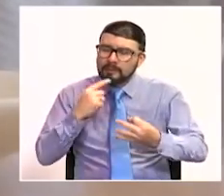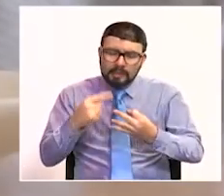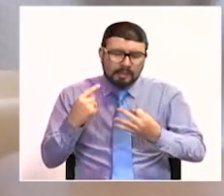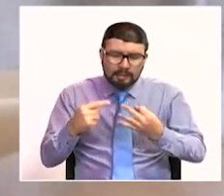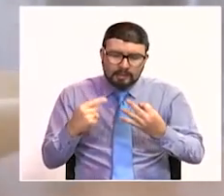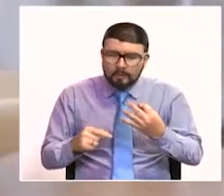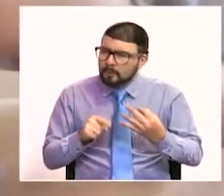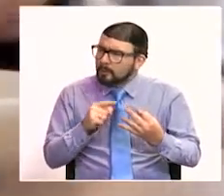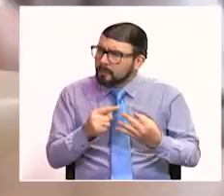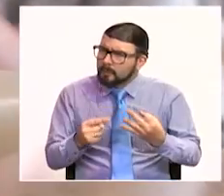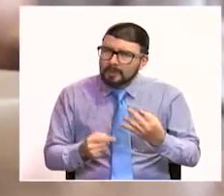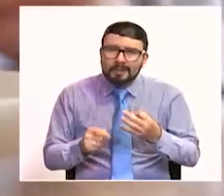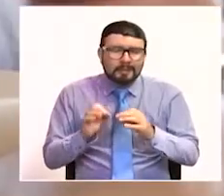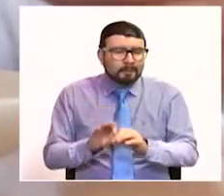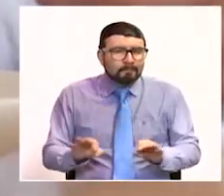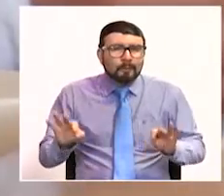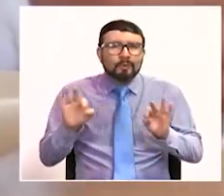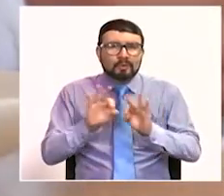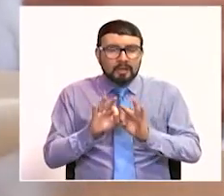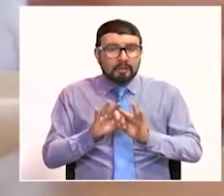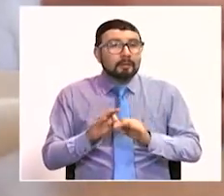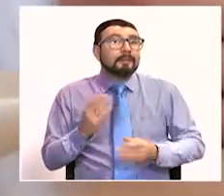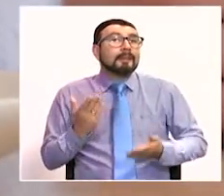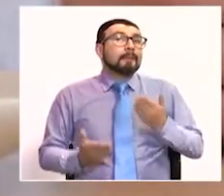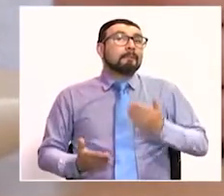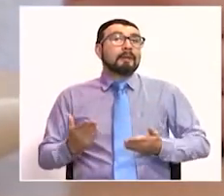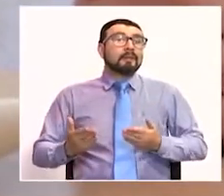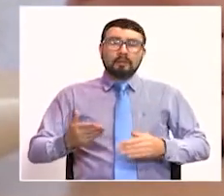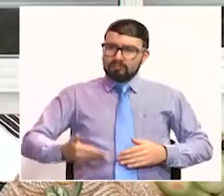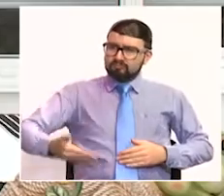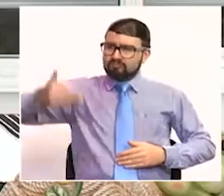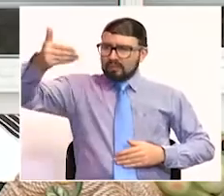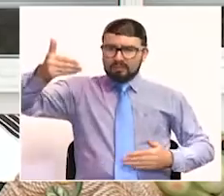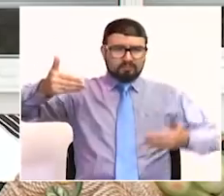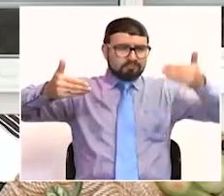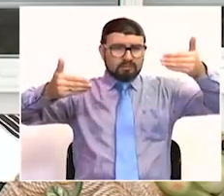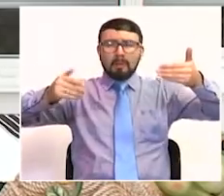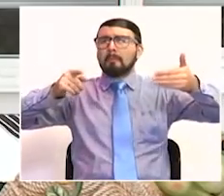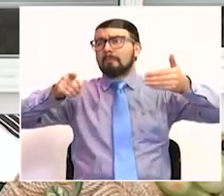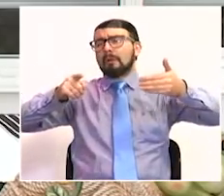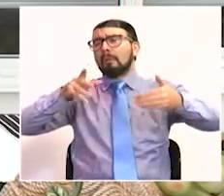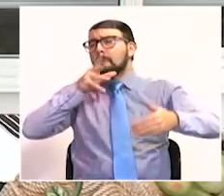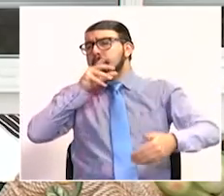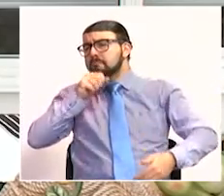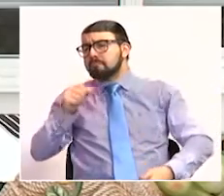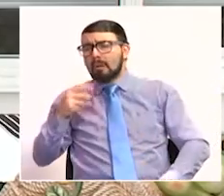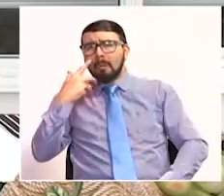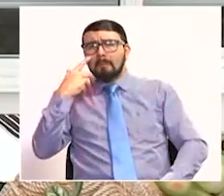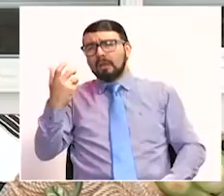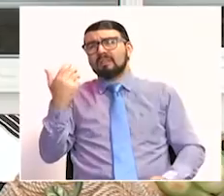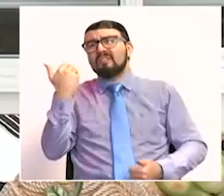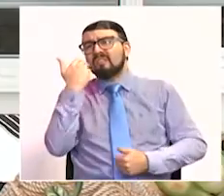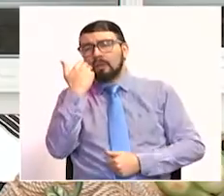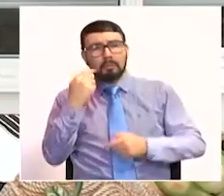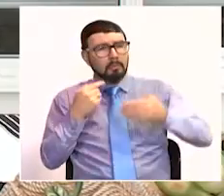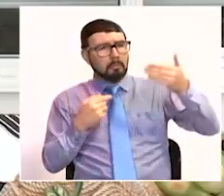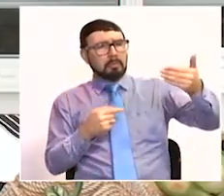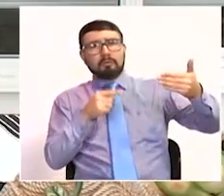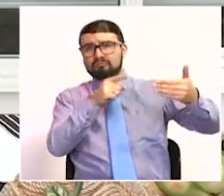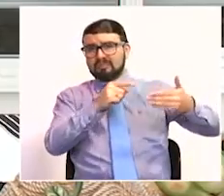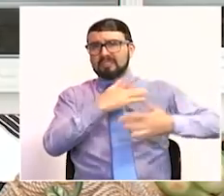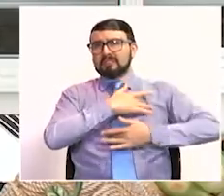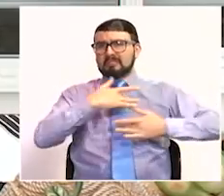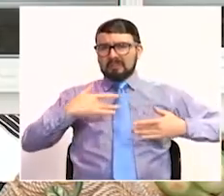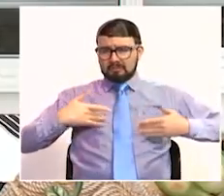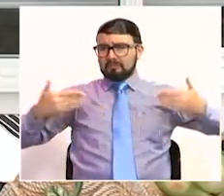grandes que cambian el contexto de la enfermedad por la edad. De igual manera, ahí juega un papel muy grande los